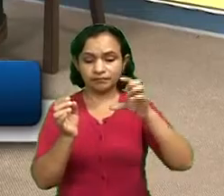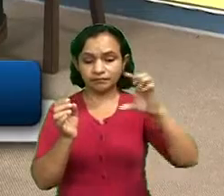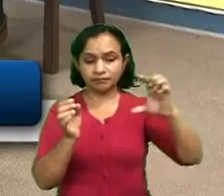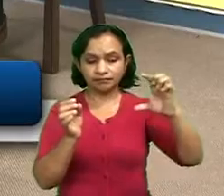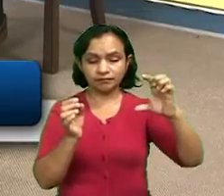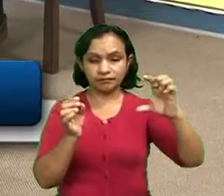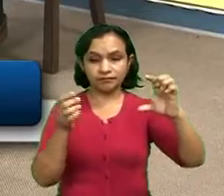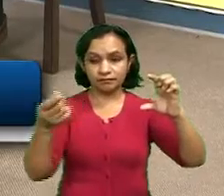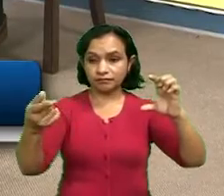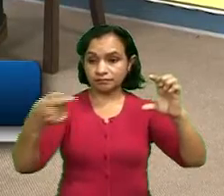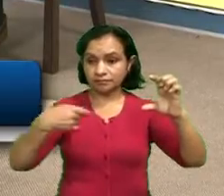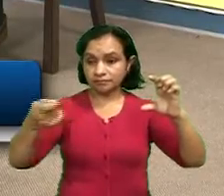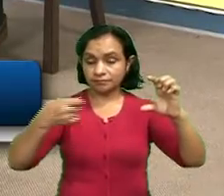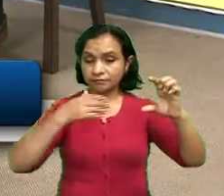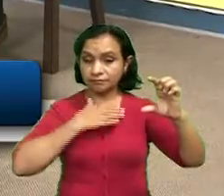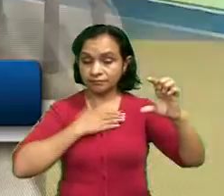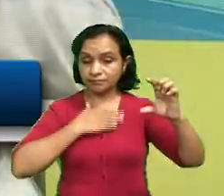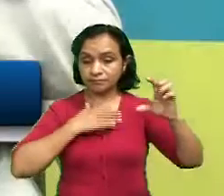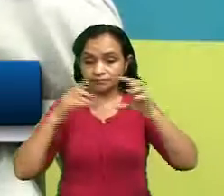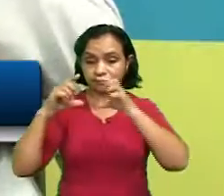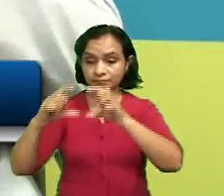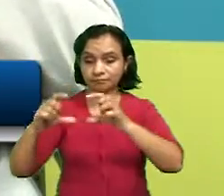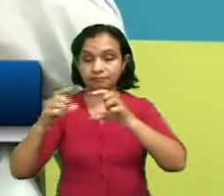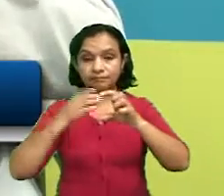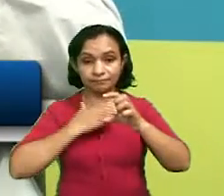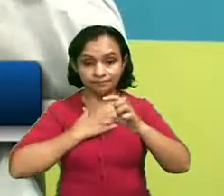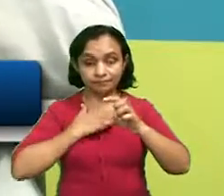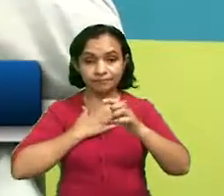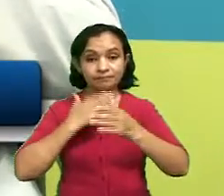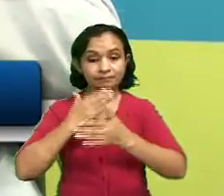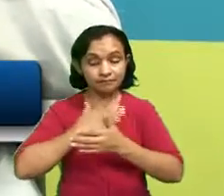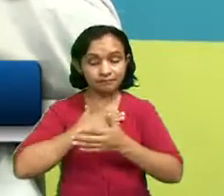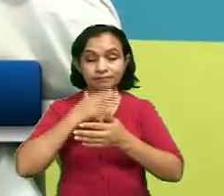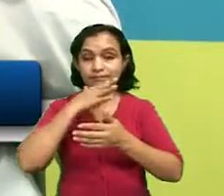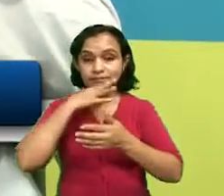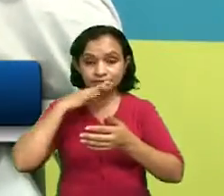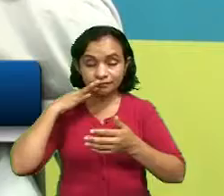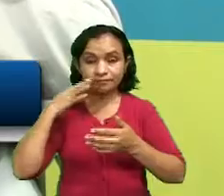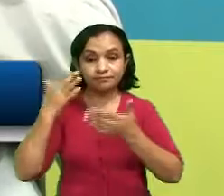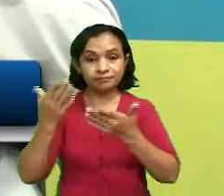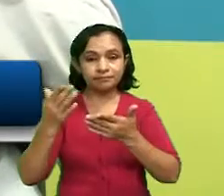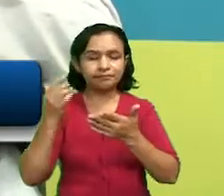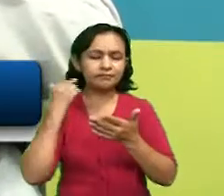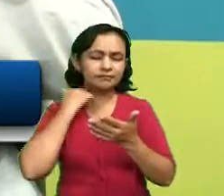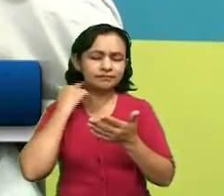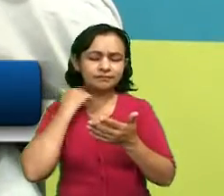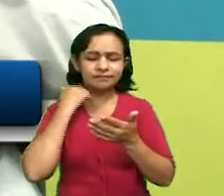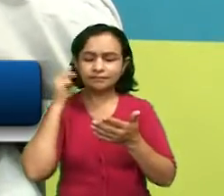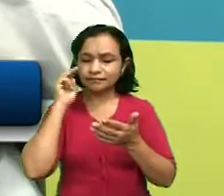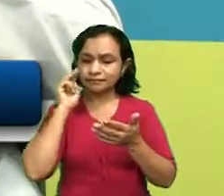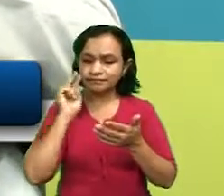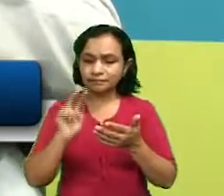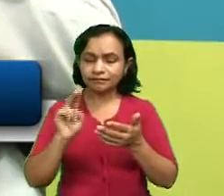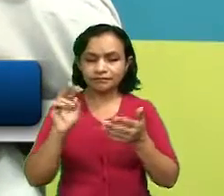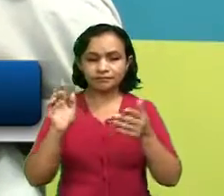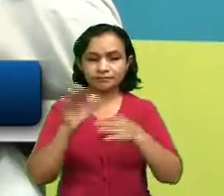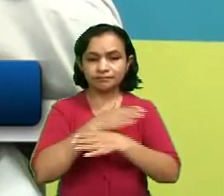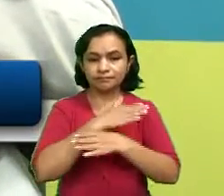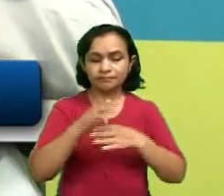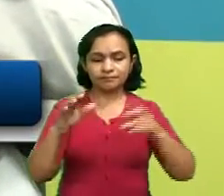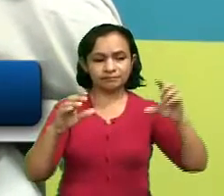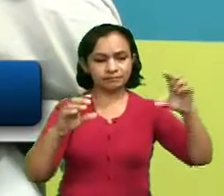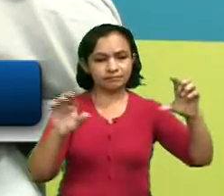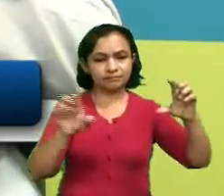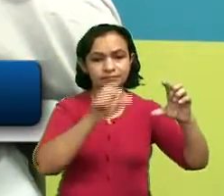que el laboratorio nos dice, esta es mi caja, esta es mi presentación, estos son mis colores, algo siempre que lo identifica y lo va a diferenciar de